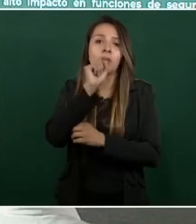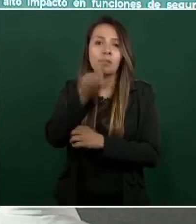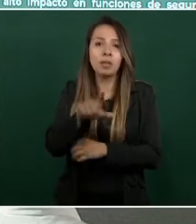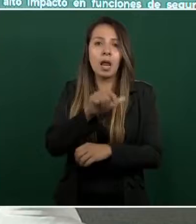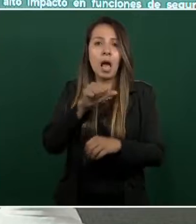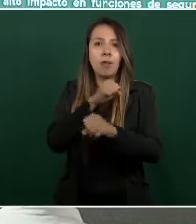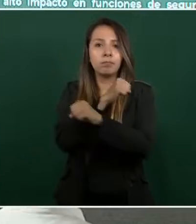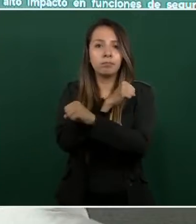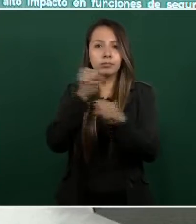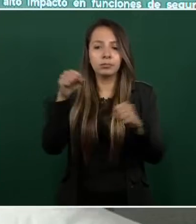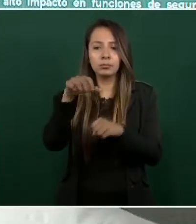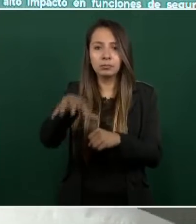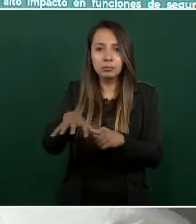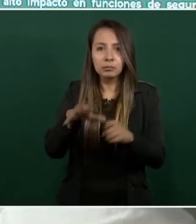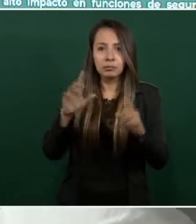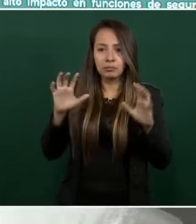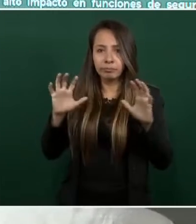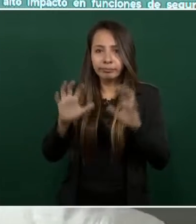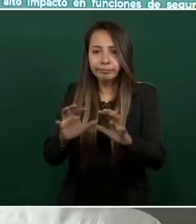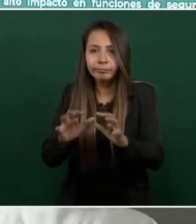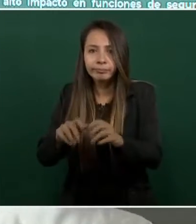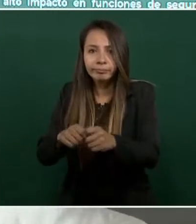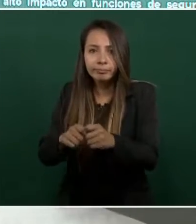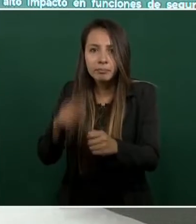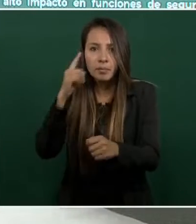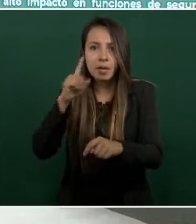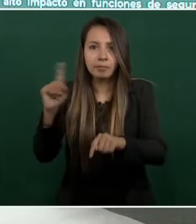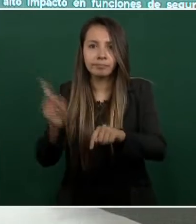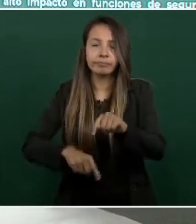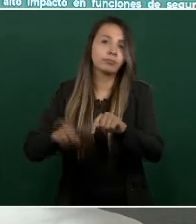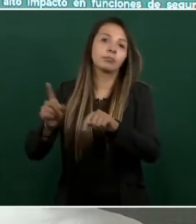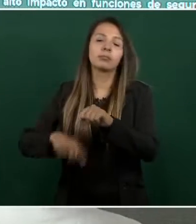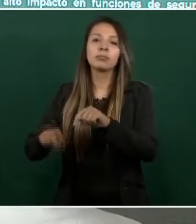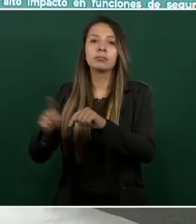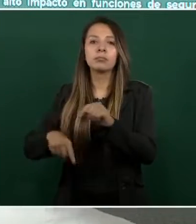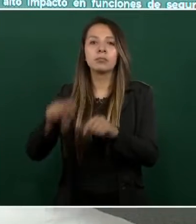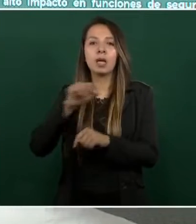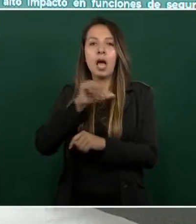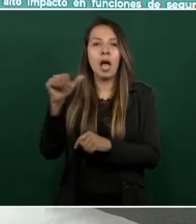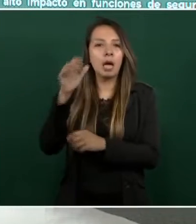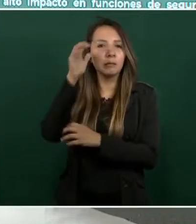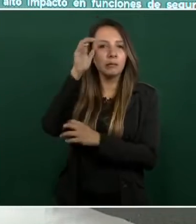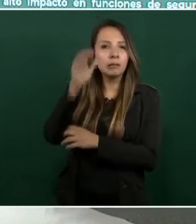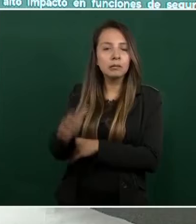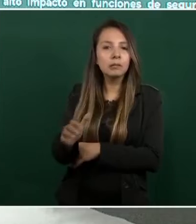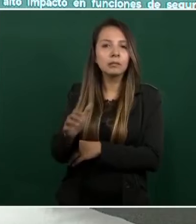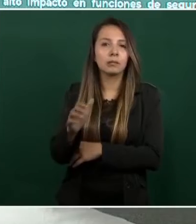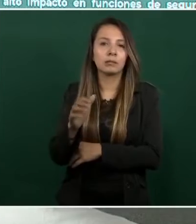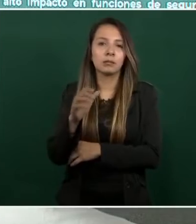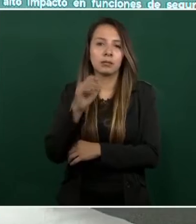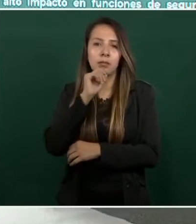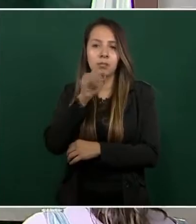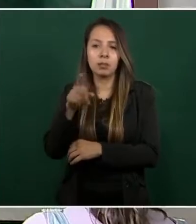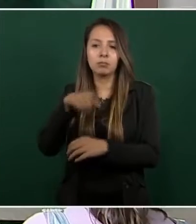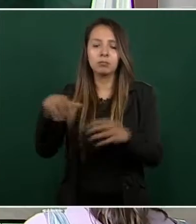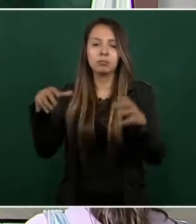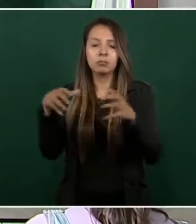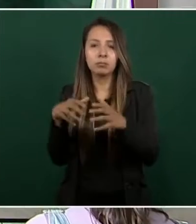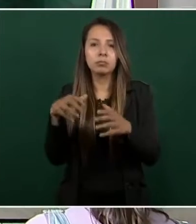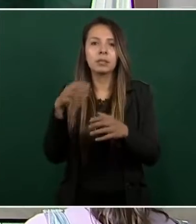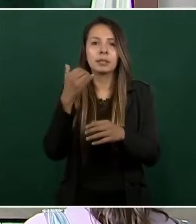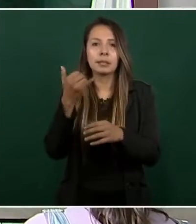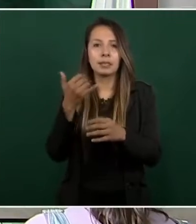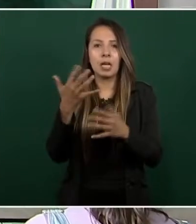participar o dar seguridad en eventos especiales de alto nivel, operaciones de alto impacto contra la delincuencia organizada